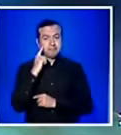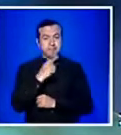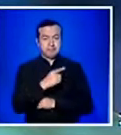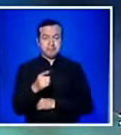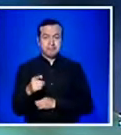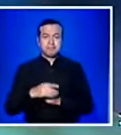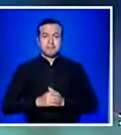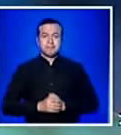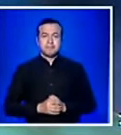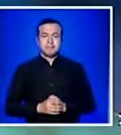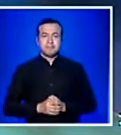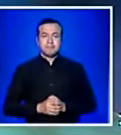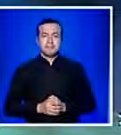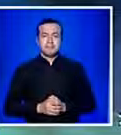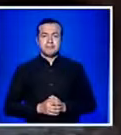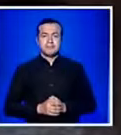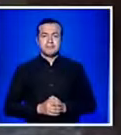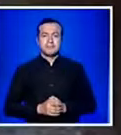los detalles.